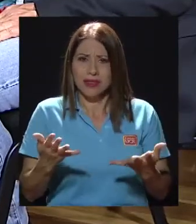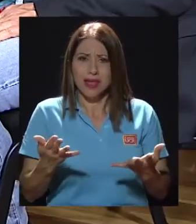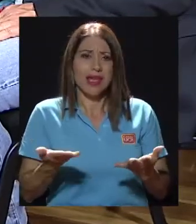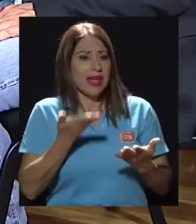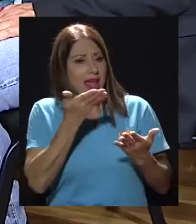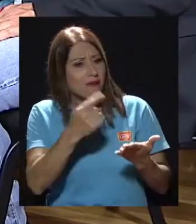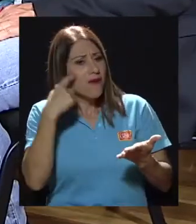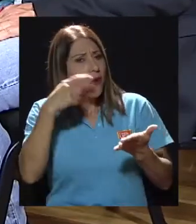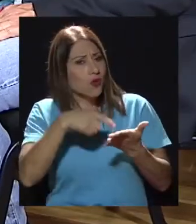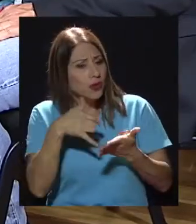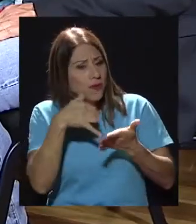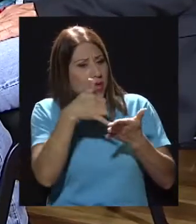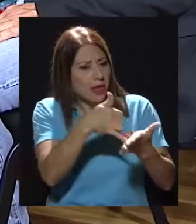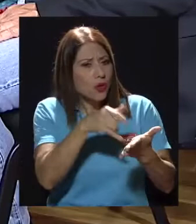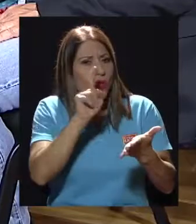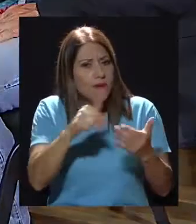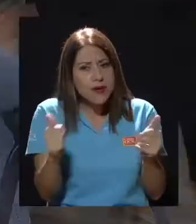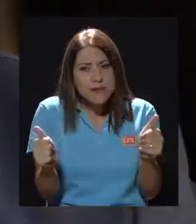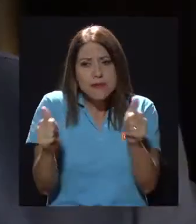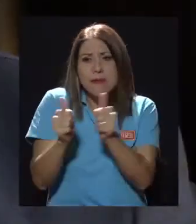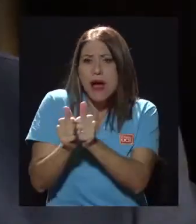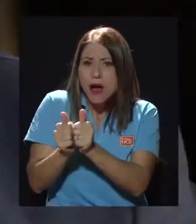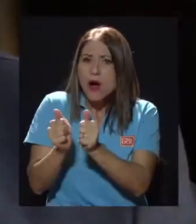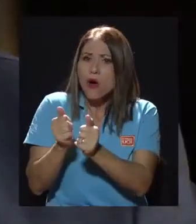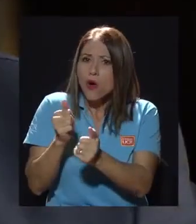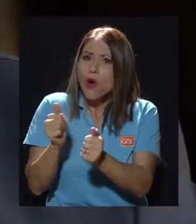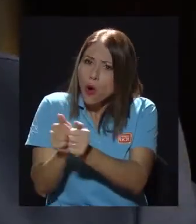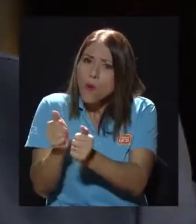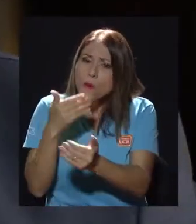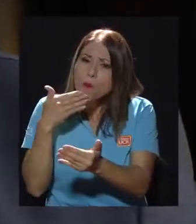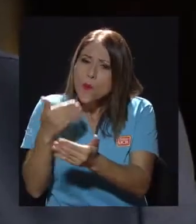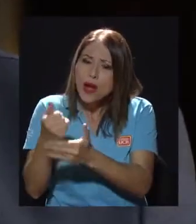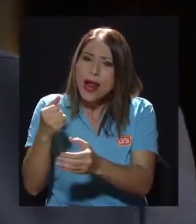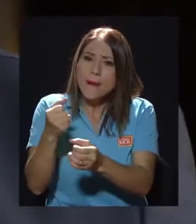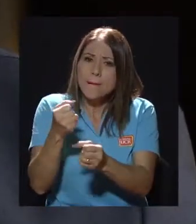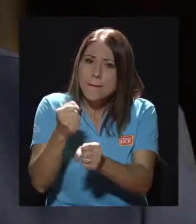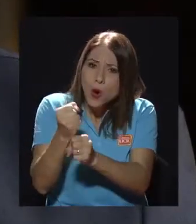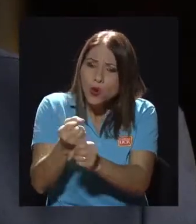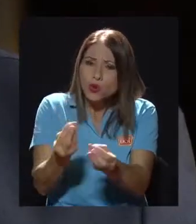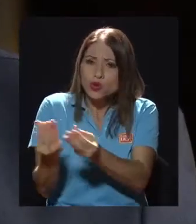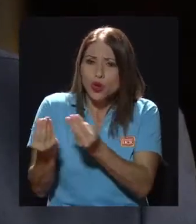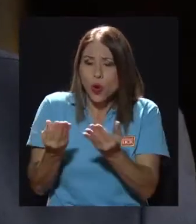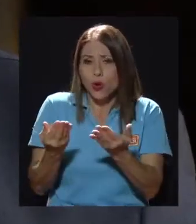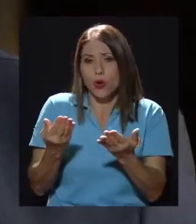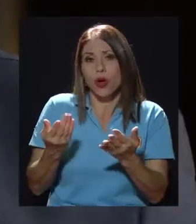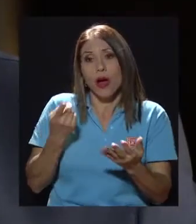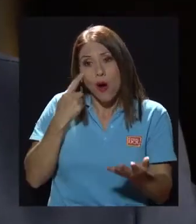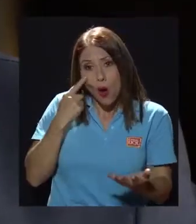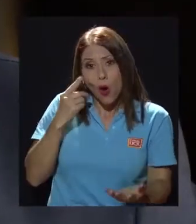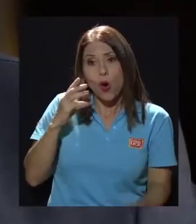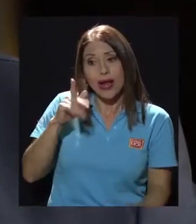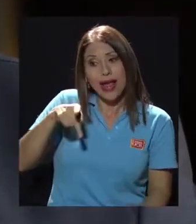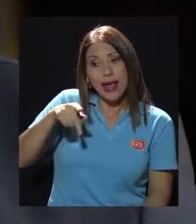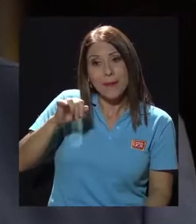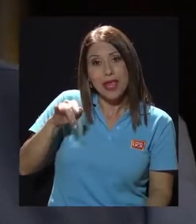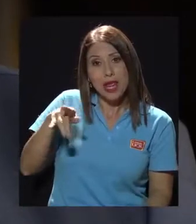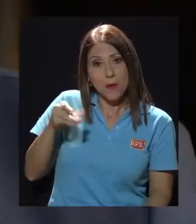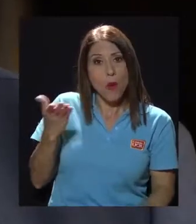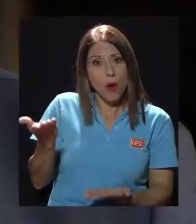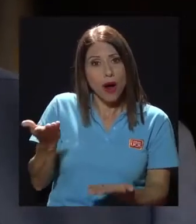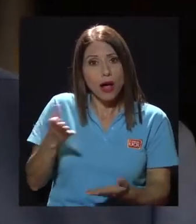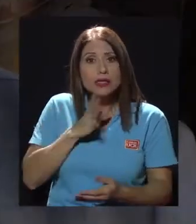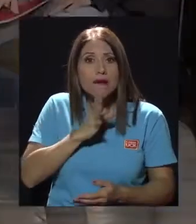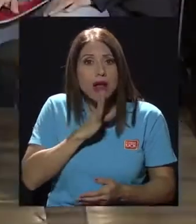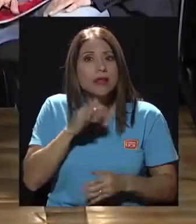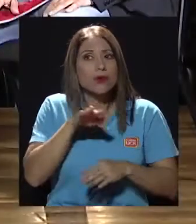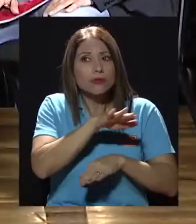la buena producción. Ojo, uh-huh. Que de algún modo Pipo hace un llamado, una campanada al aire sobre la importancia de